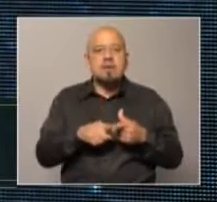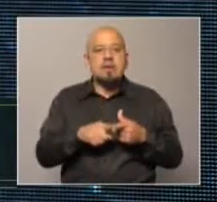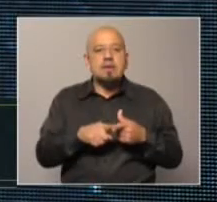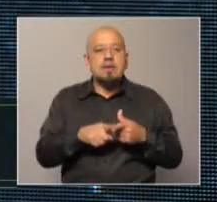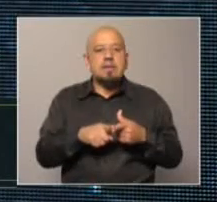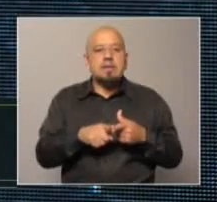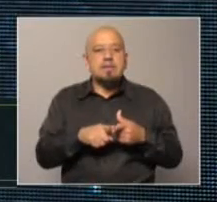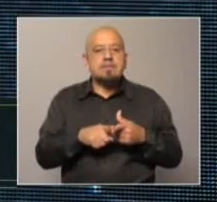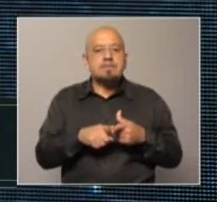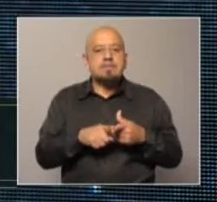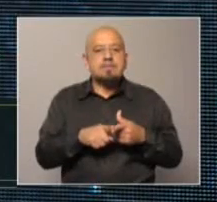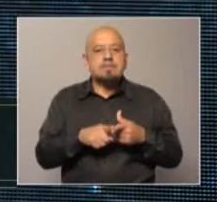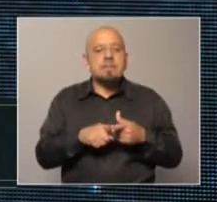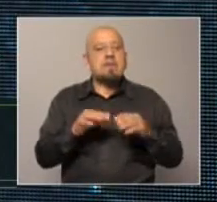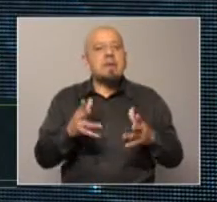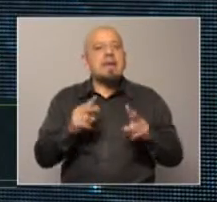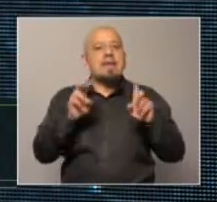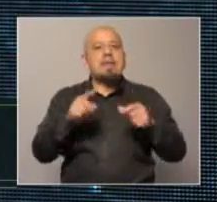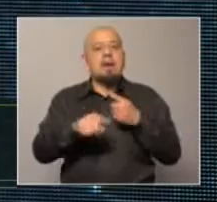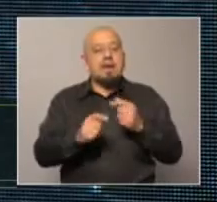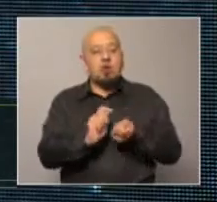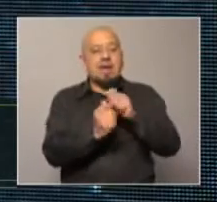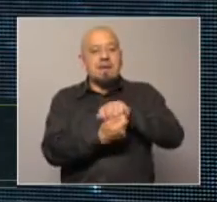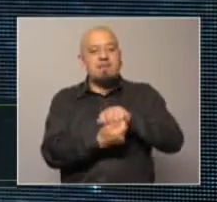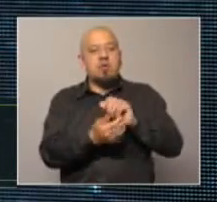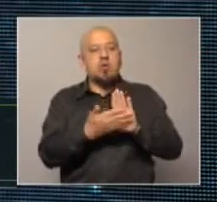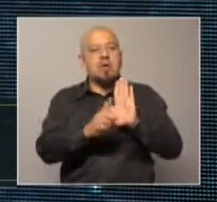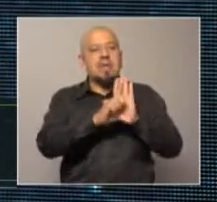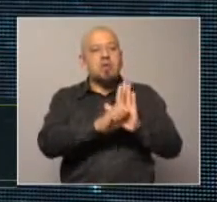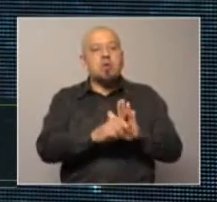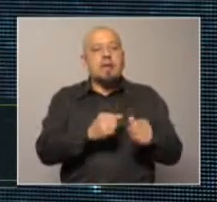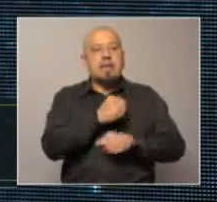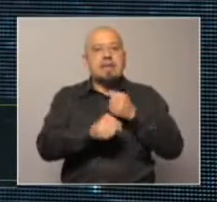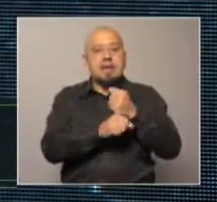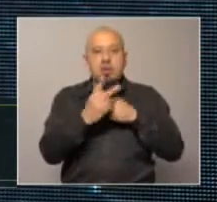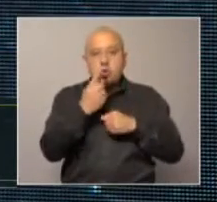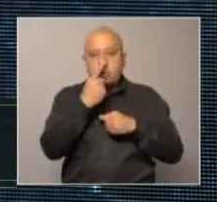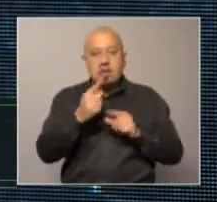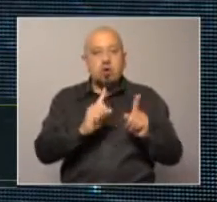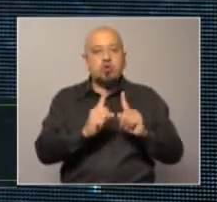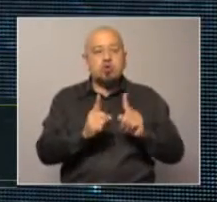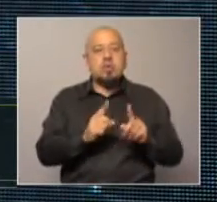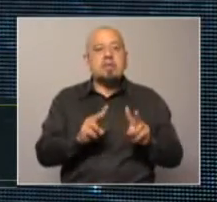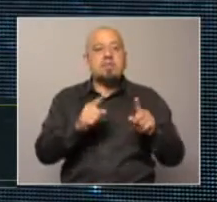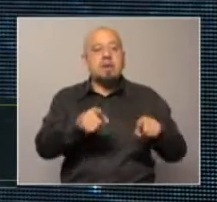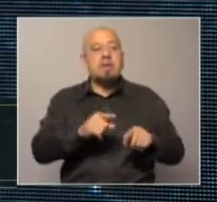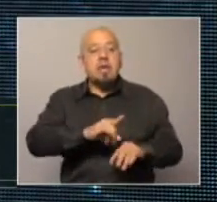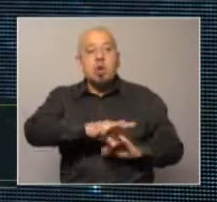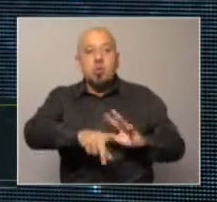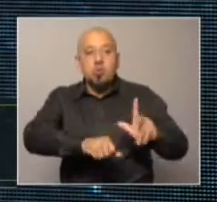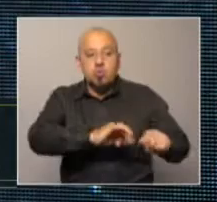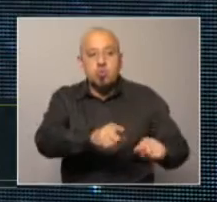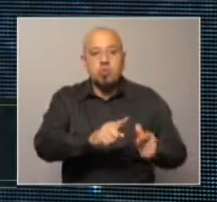recordar las reformas punitivas que uh-huh. hubo antes de la LUC, en 2011 se penalizó la tentativa de hurto y